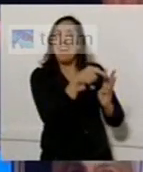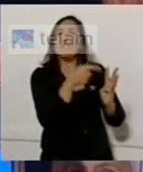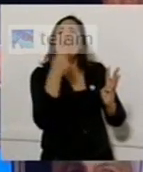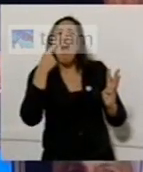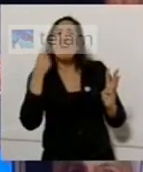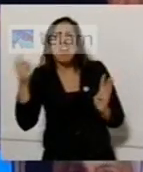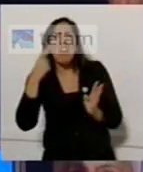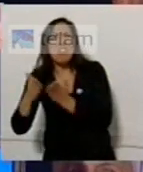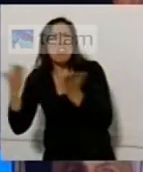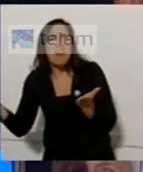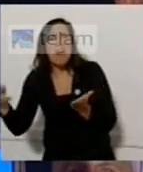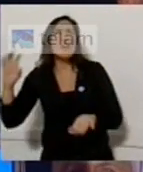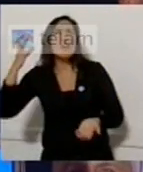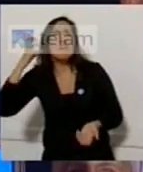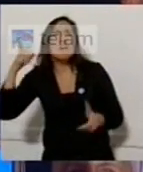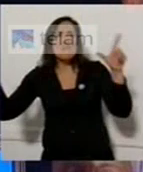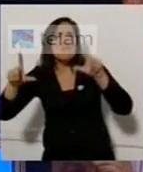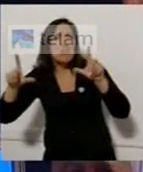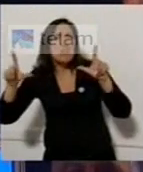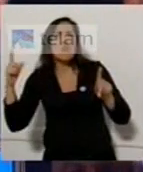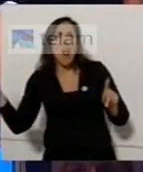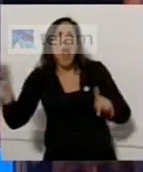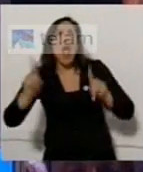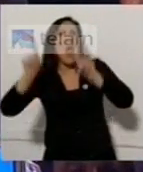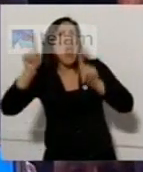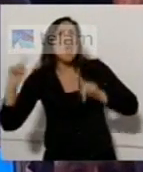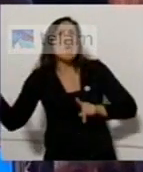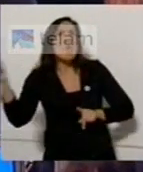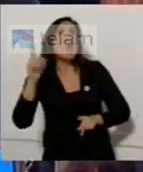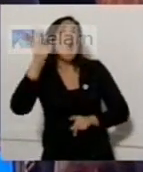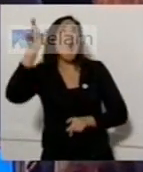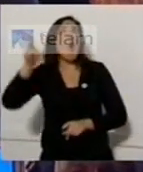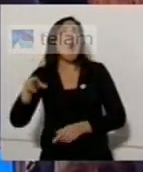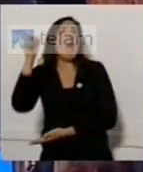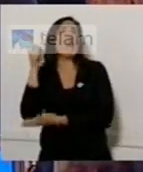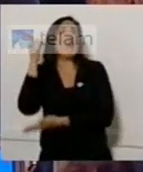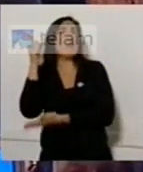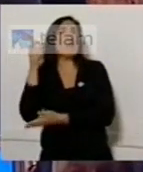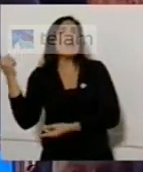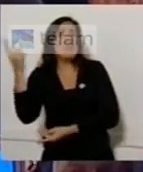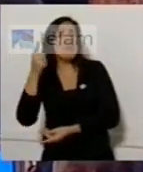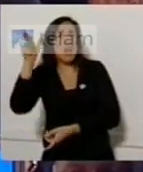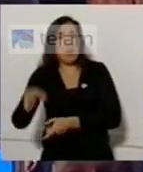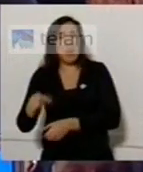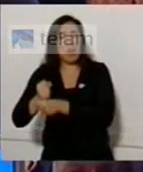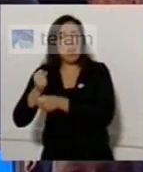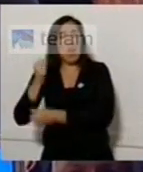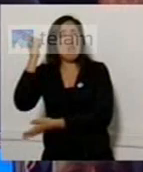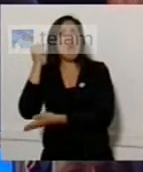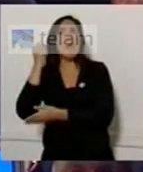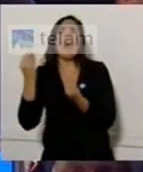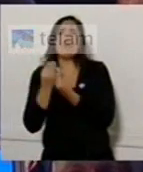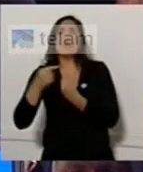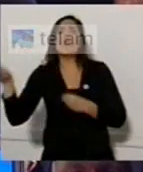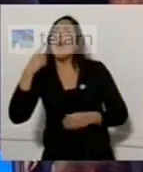algún medio televisivo, algún economista de esos que hoy preanuncian